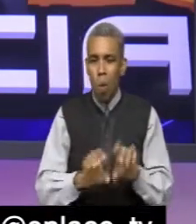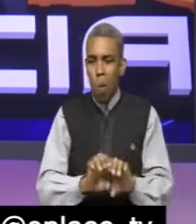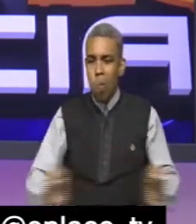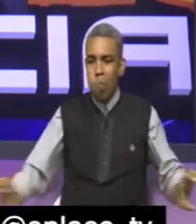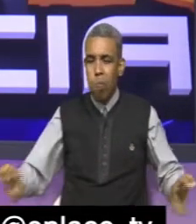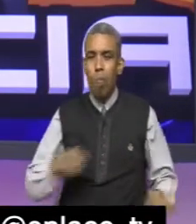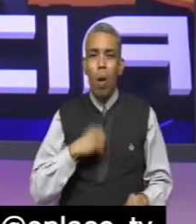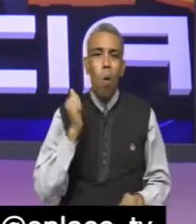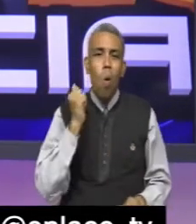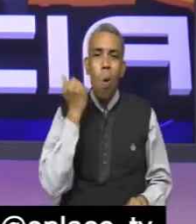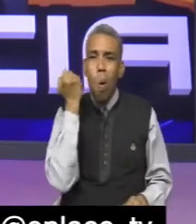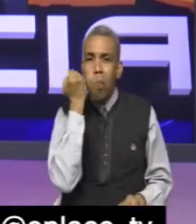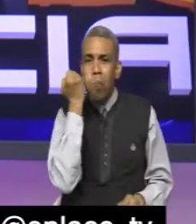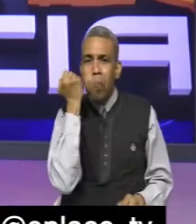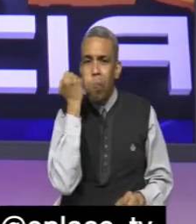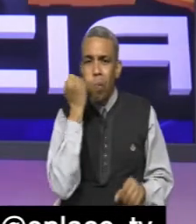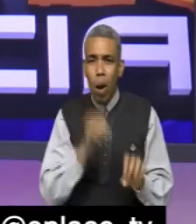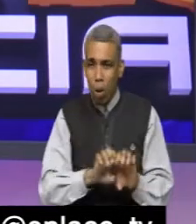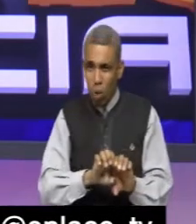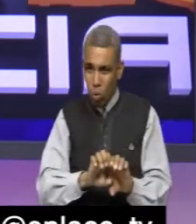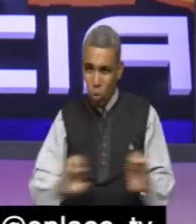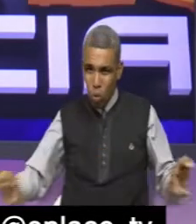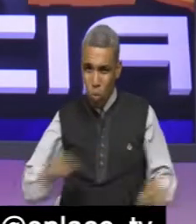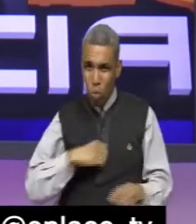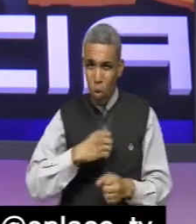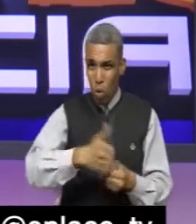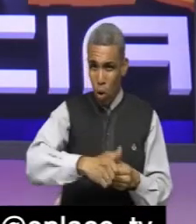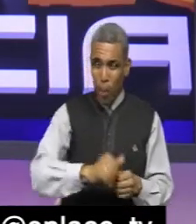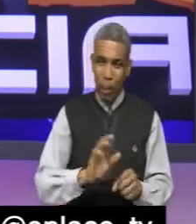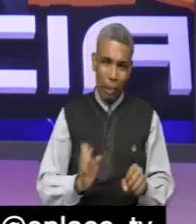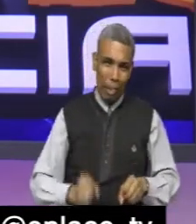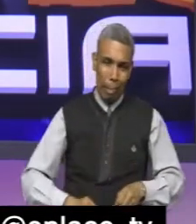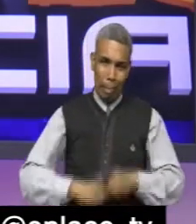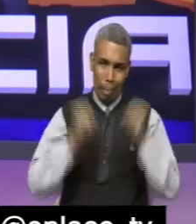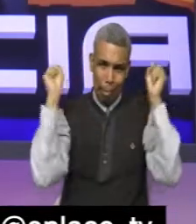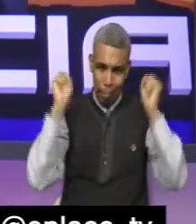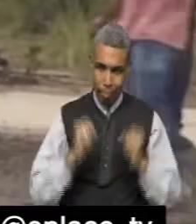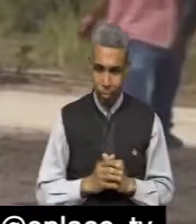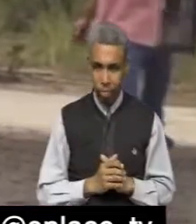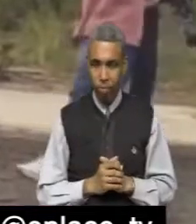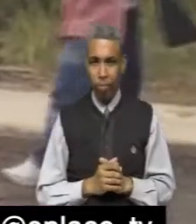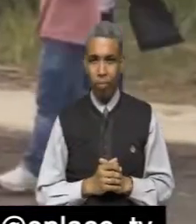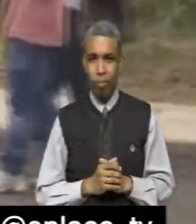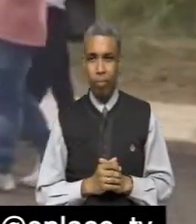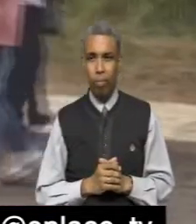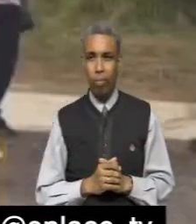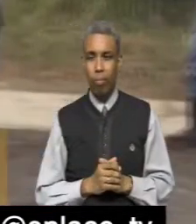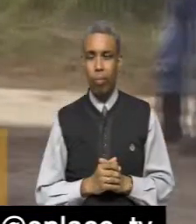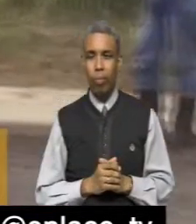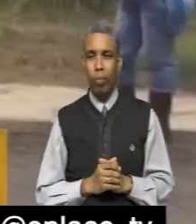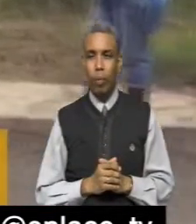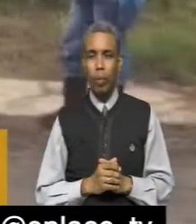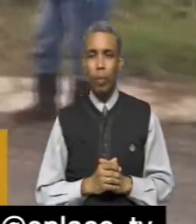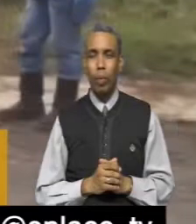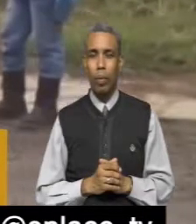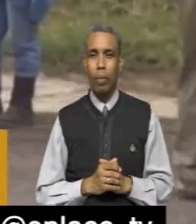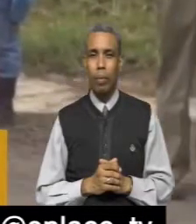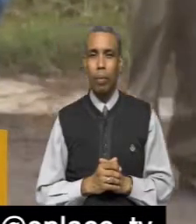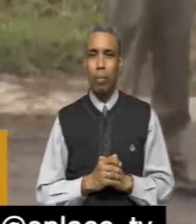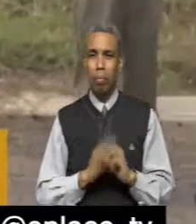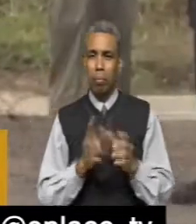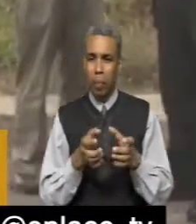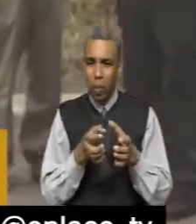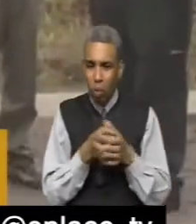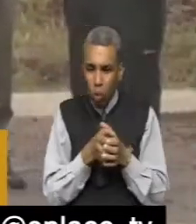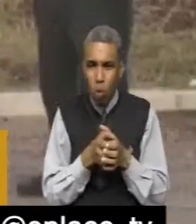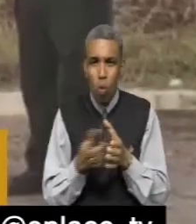El secretario de gobierno en esta municipalidad se pronunció al respecto. El Consejo Municipal de Gestión de Riesgo del